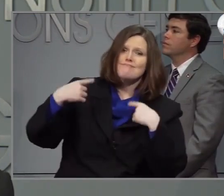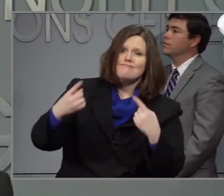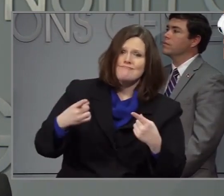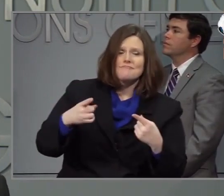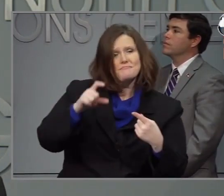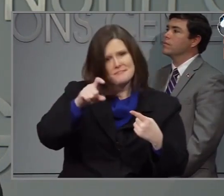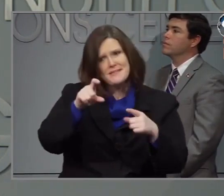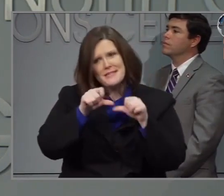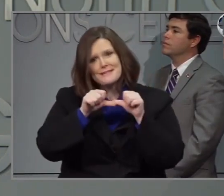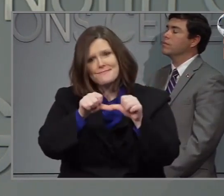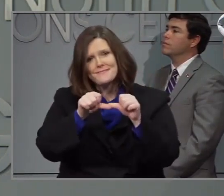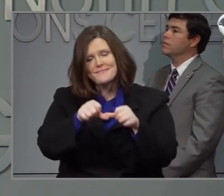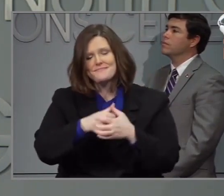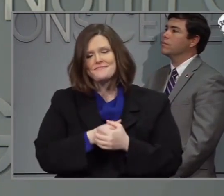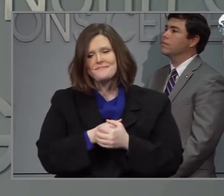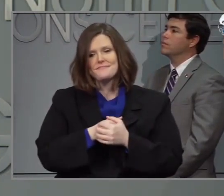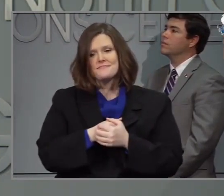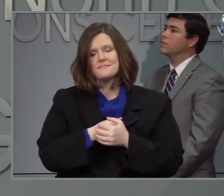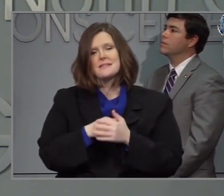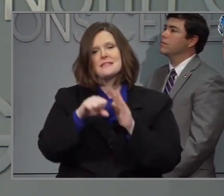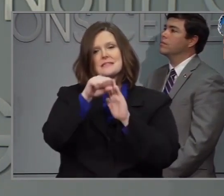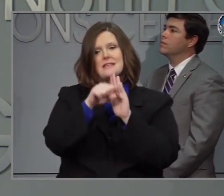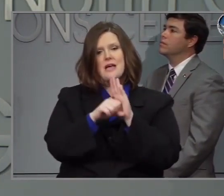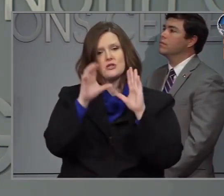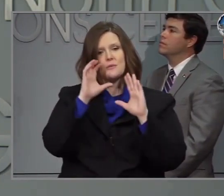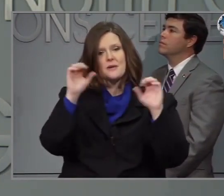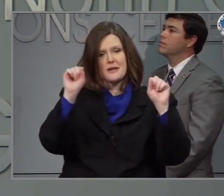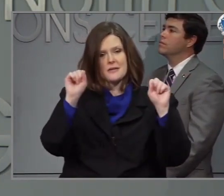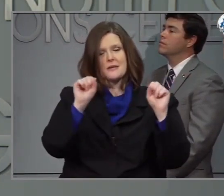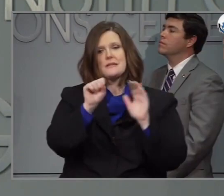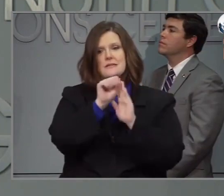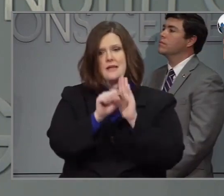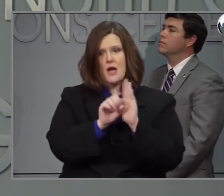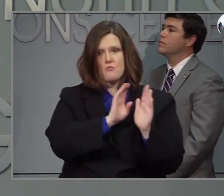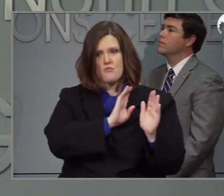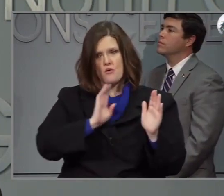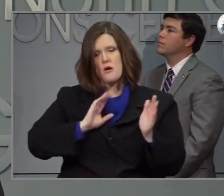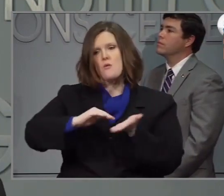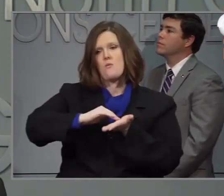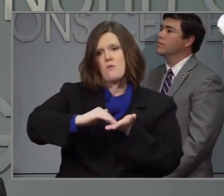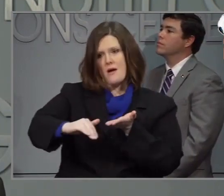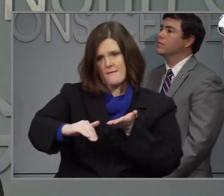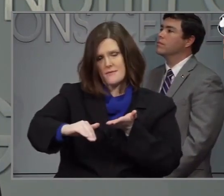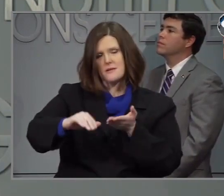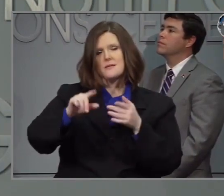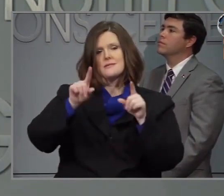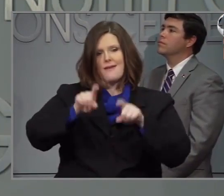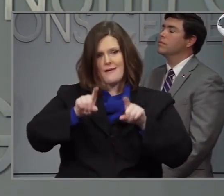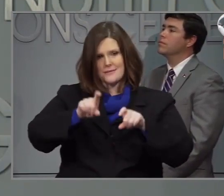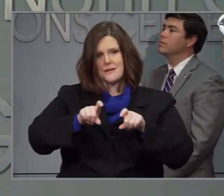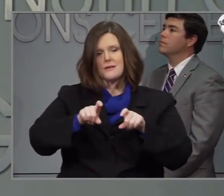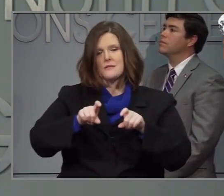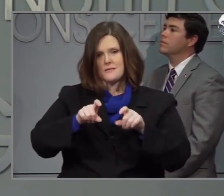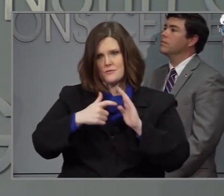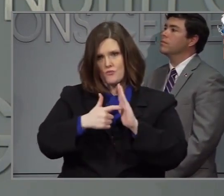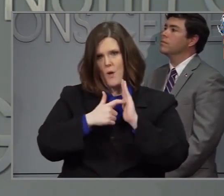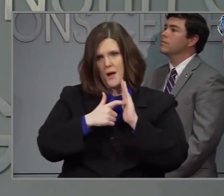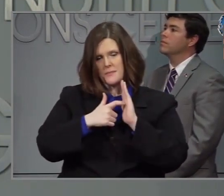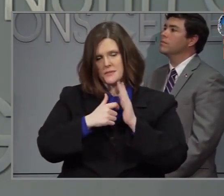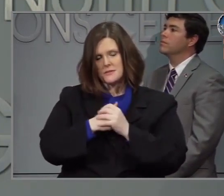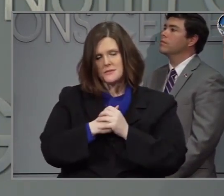lo siguen haciendo con este fin el súper intendente el intendente y también en la junta directiva